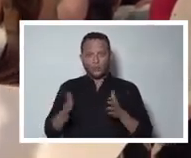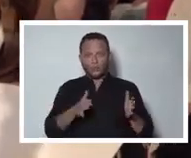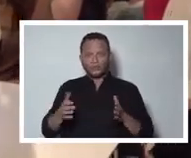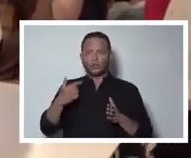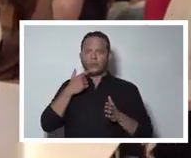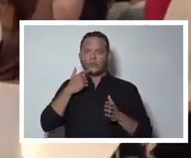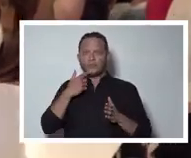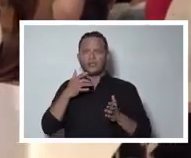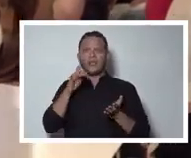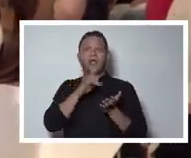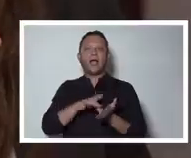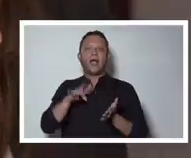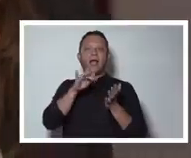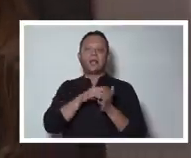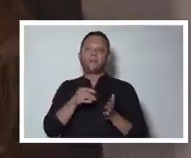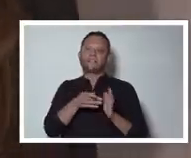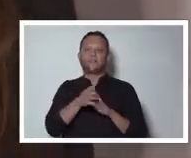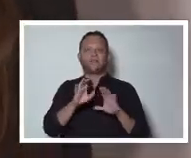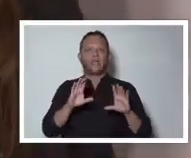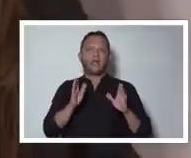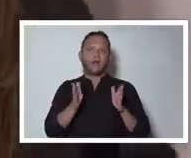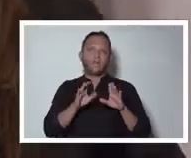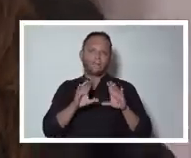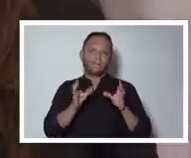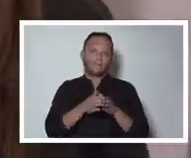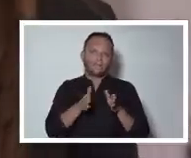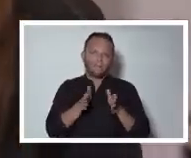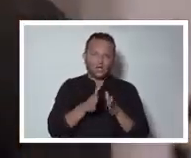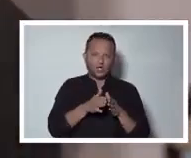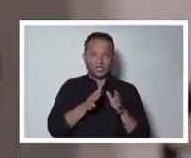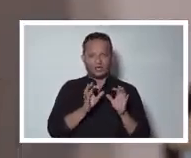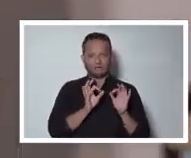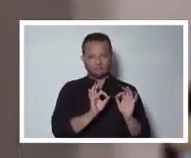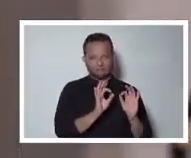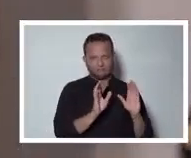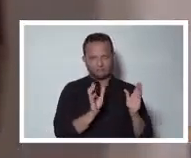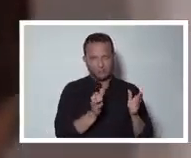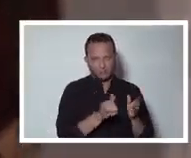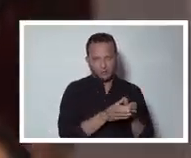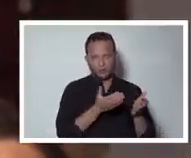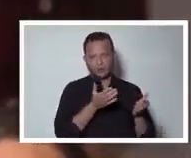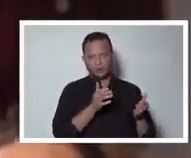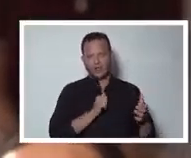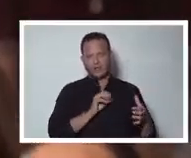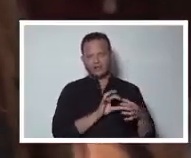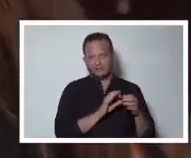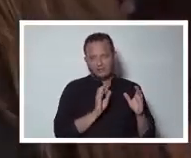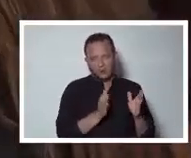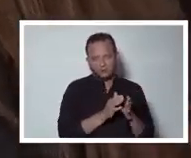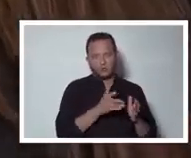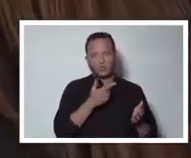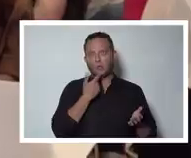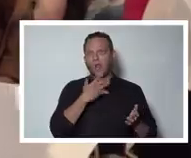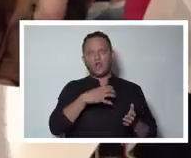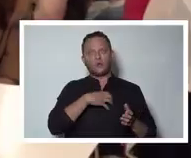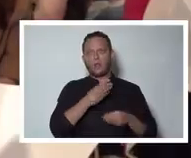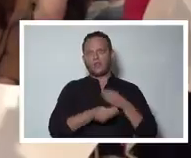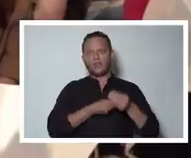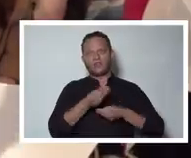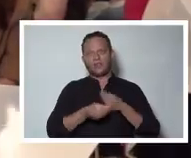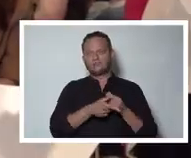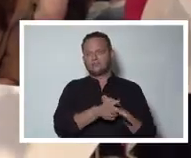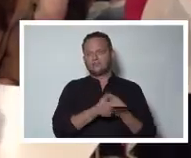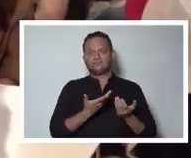decir que nuestra agenda es una agenda de minorías es una agenda sectorial es una agenda de identidades es una agenda que no puede en este